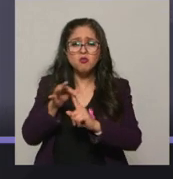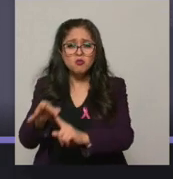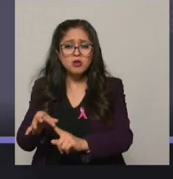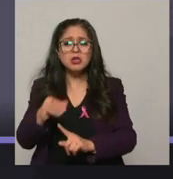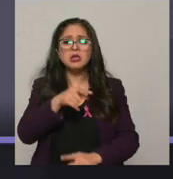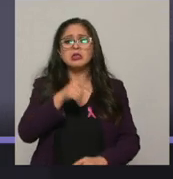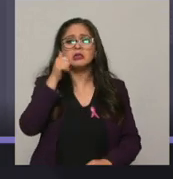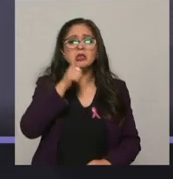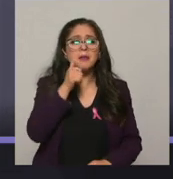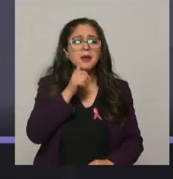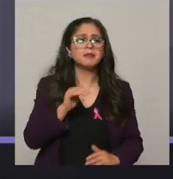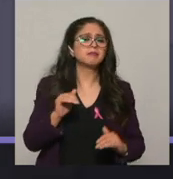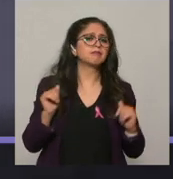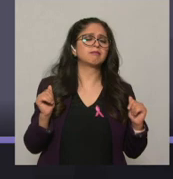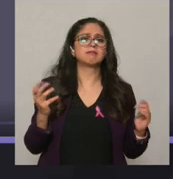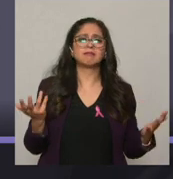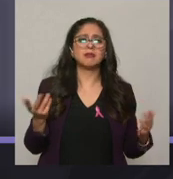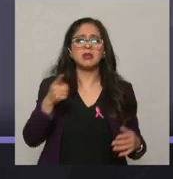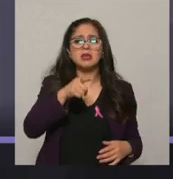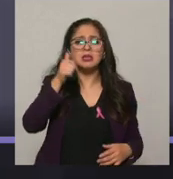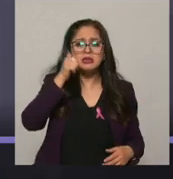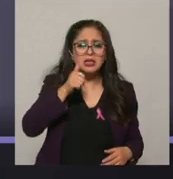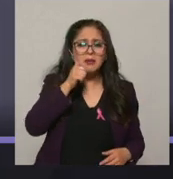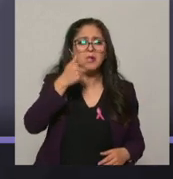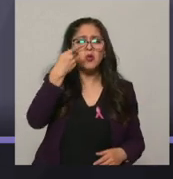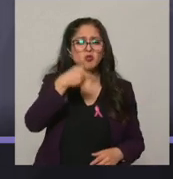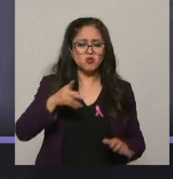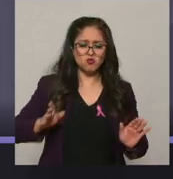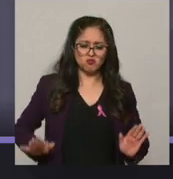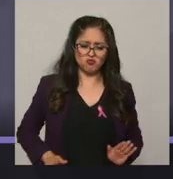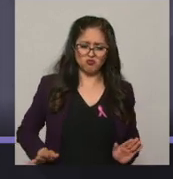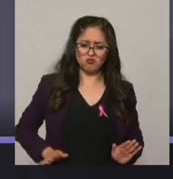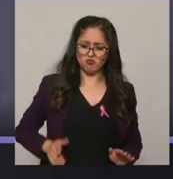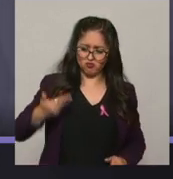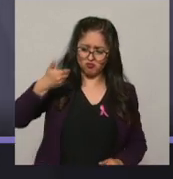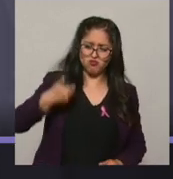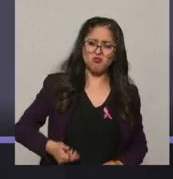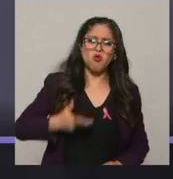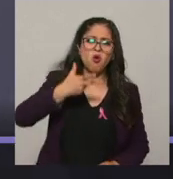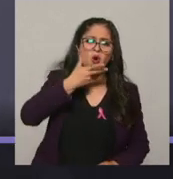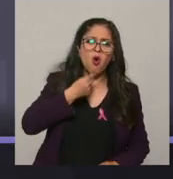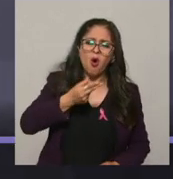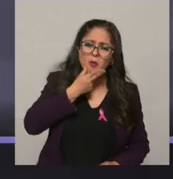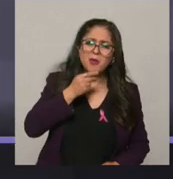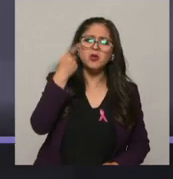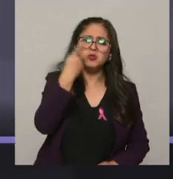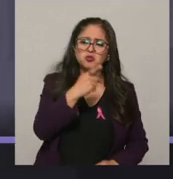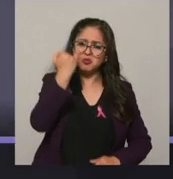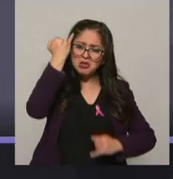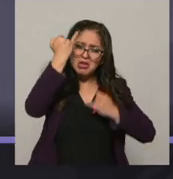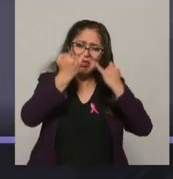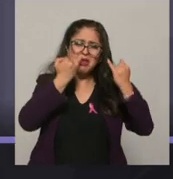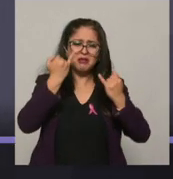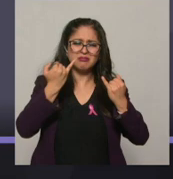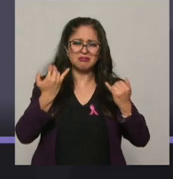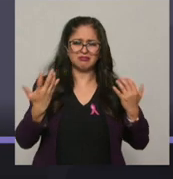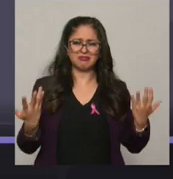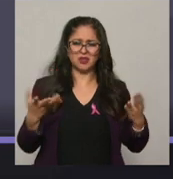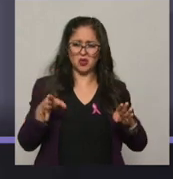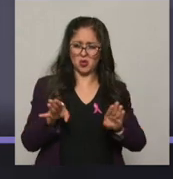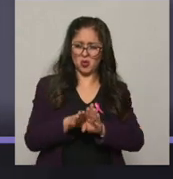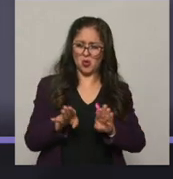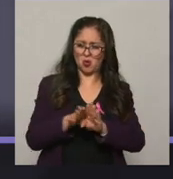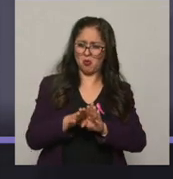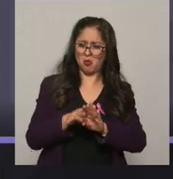mucha omisión. Ellos argumentan, y desde su machismo, porque tiene que ser así, y desde sus prejuicios, pues cómo se van a ver cuidando